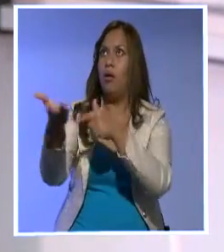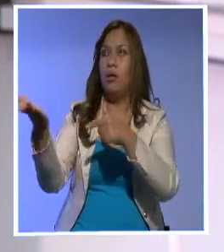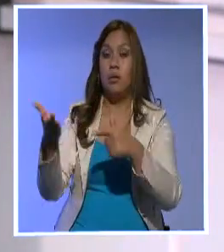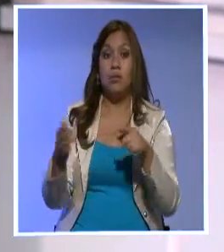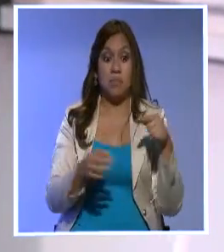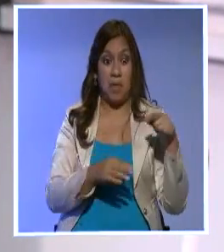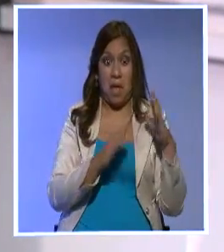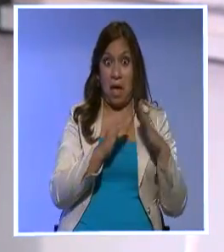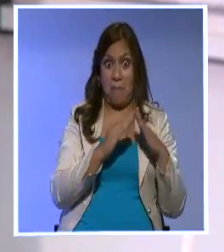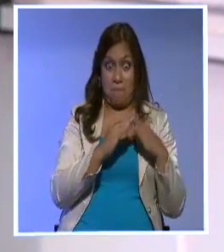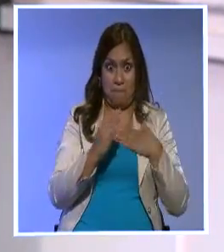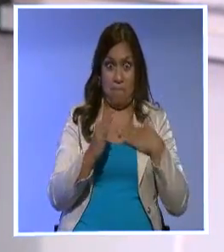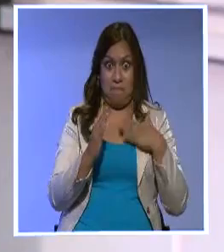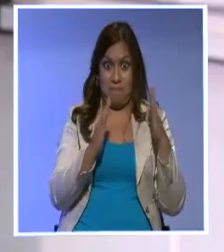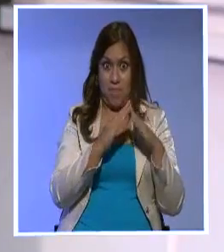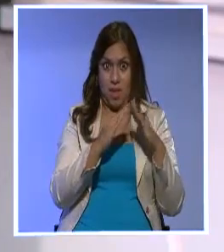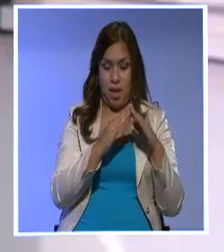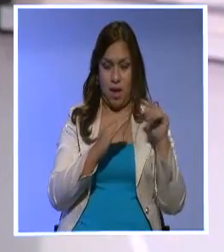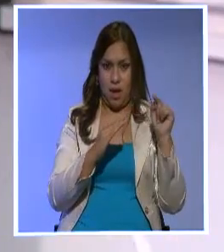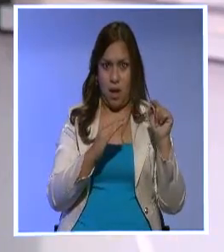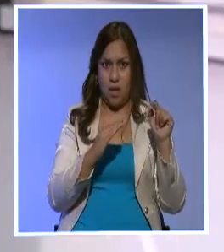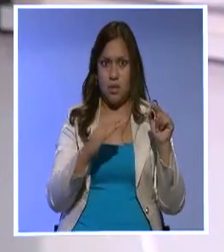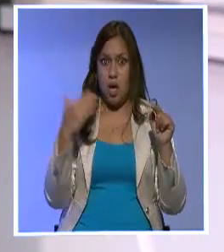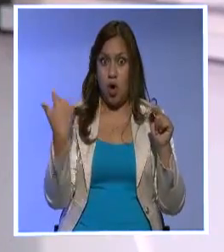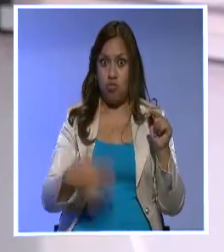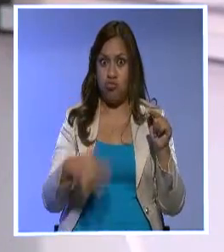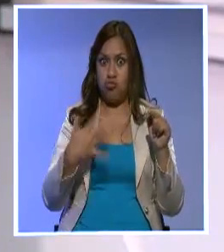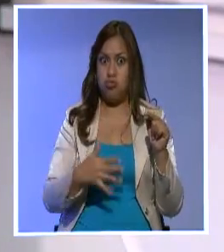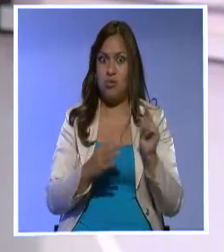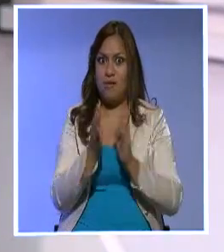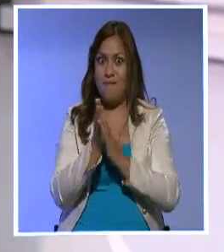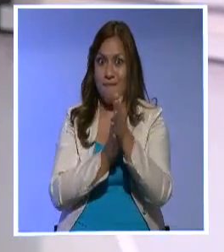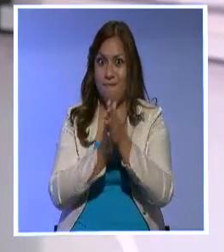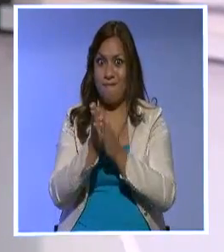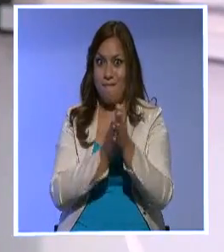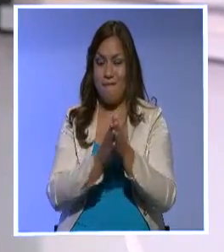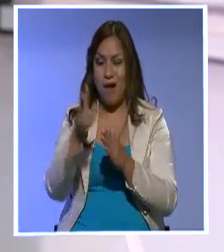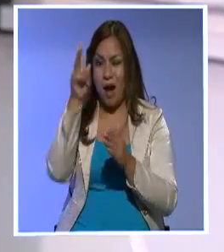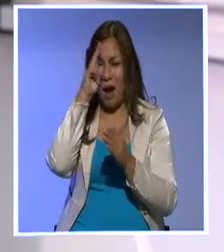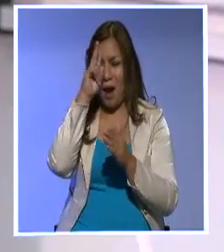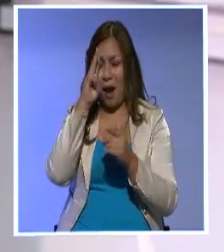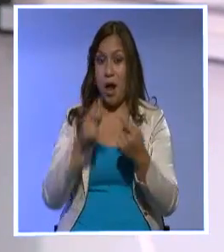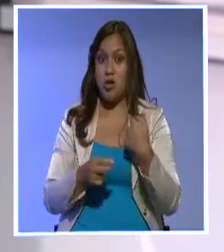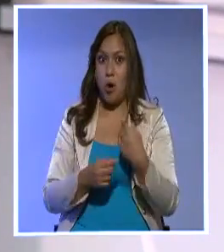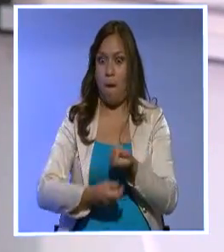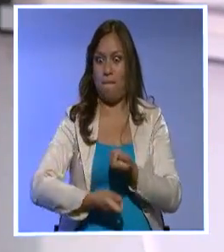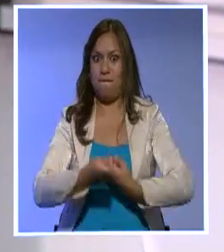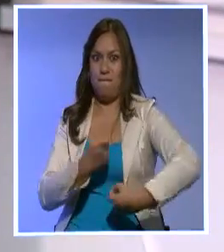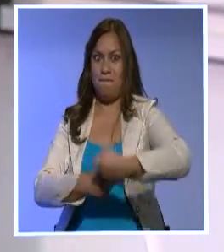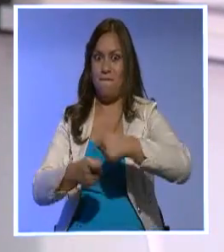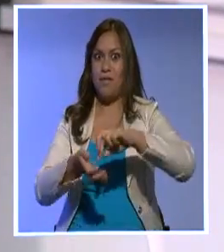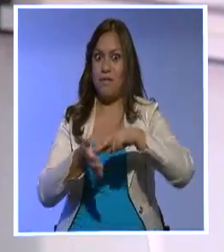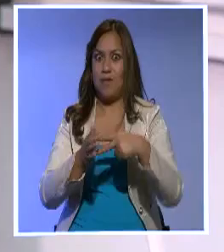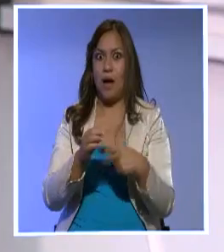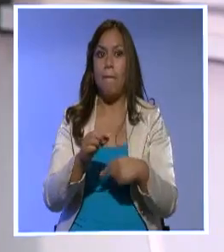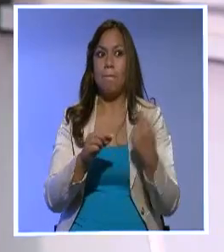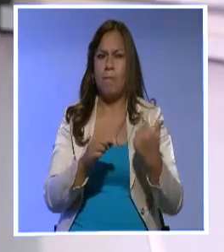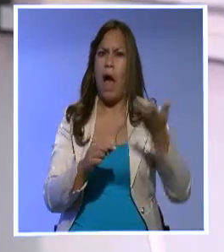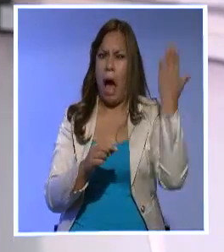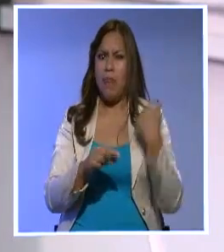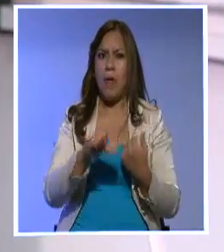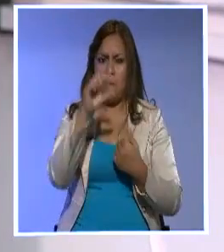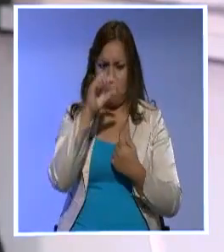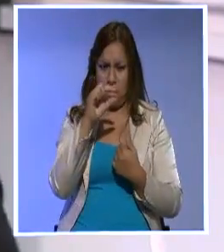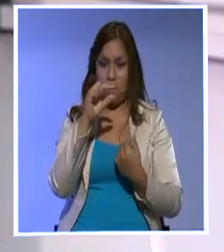centavo puede hasta quintuplicar su valor en el mercado ya ese quinto quintuplicar el